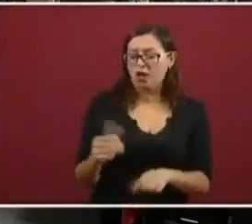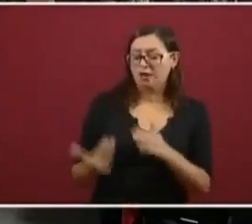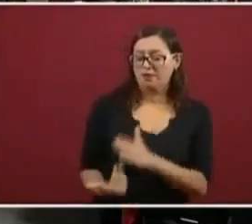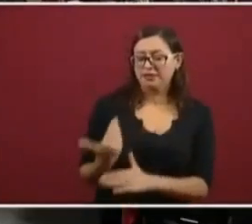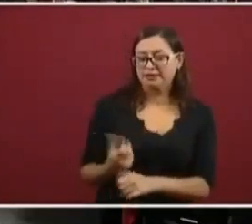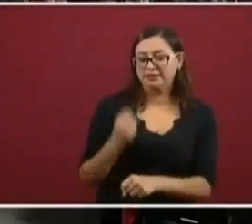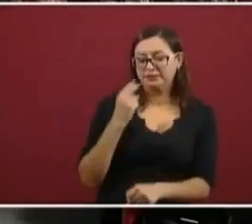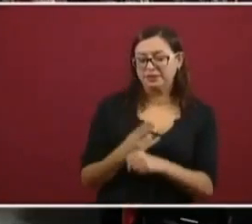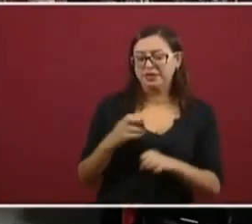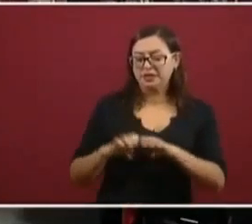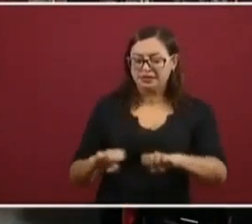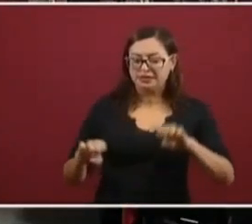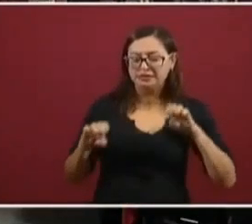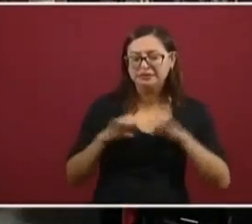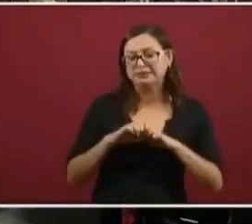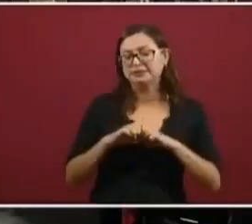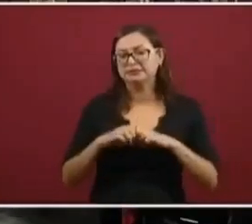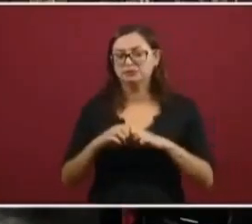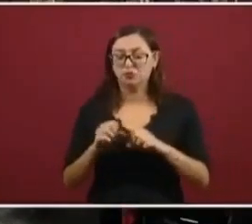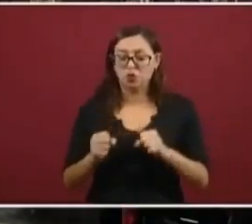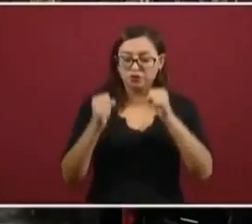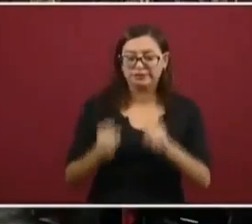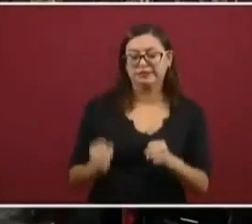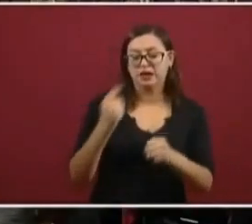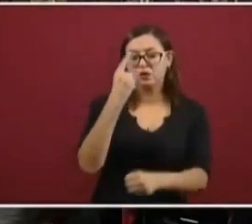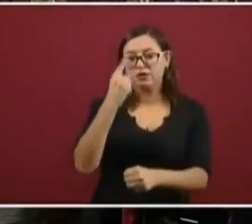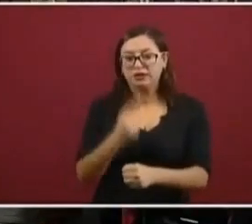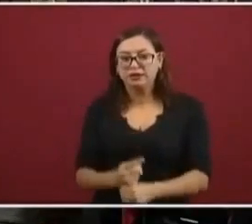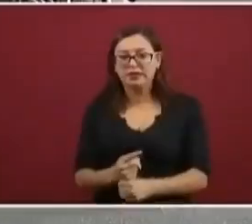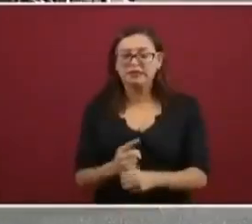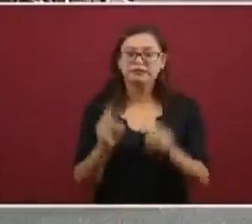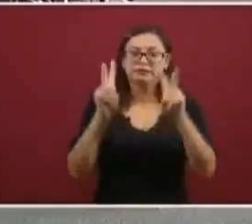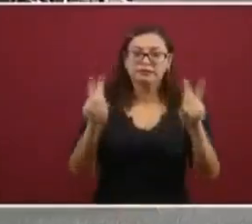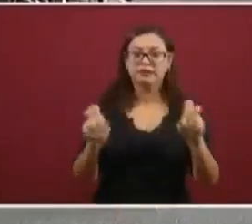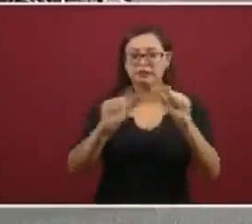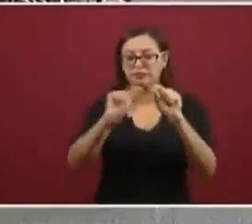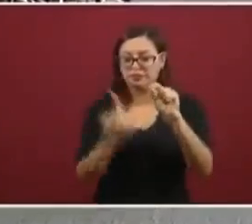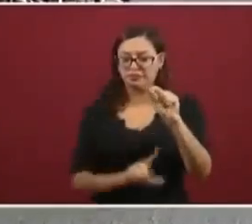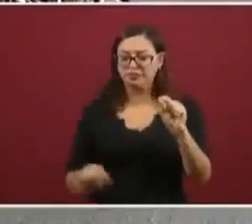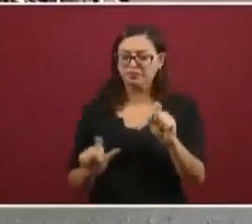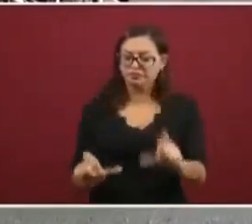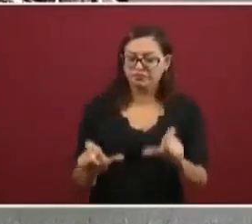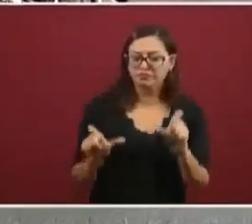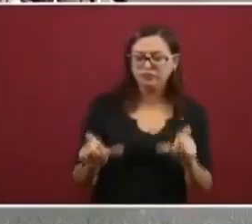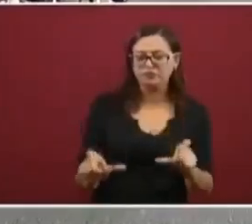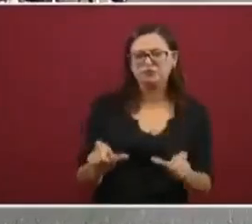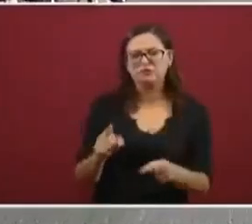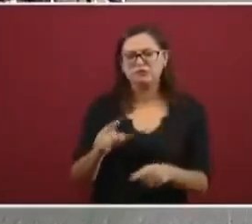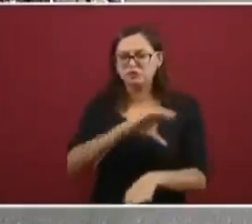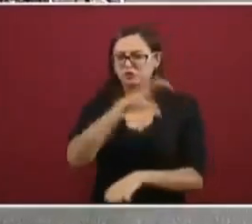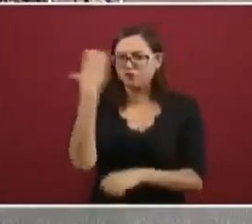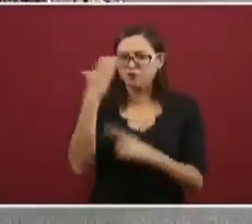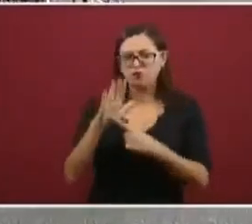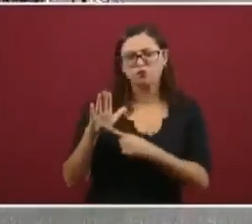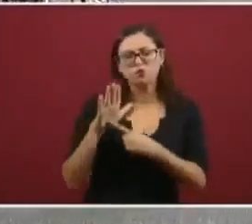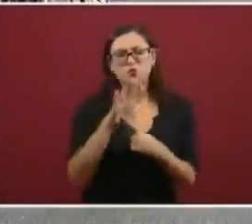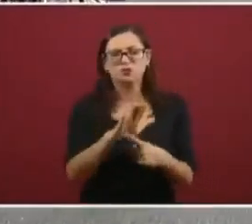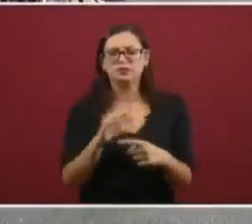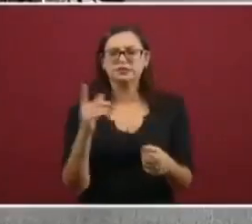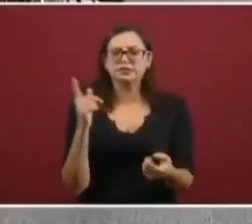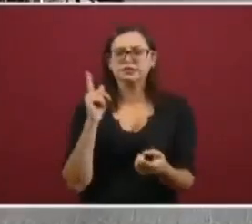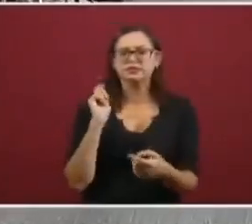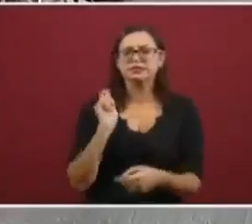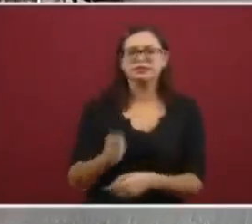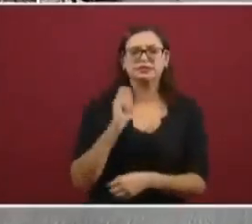sobre el tema de la guardia Nacional de hecho nos están ahorita viendo fotografías que siguen las barricadas e fuera de el